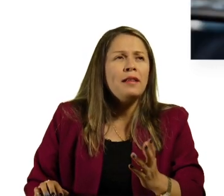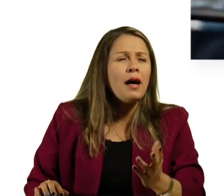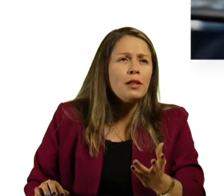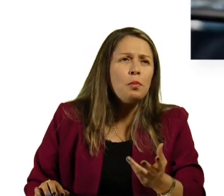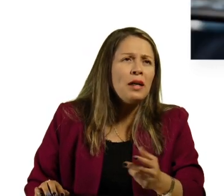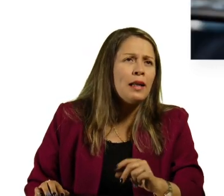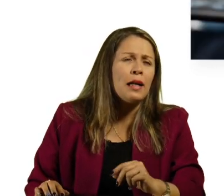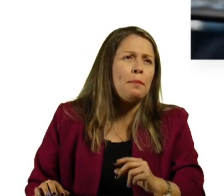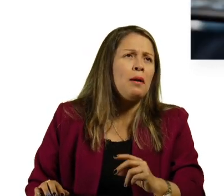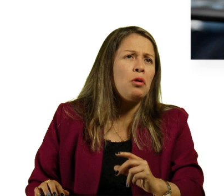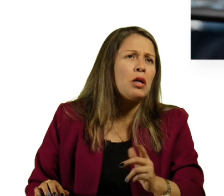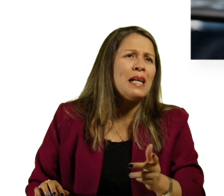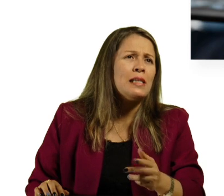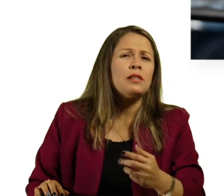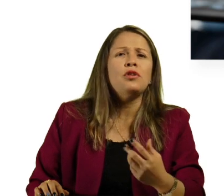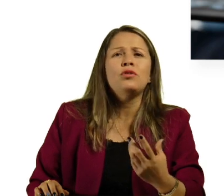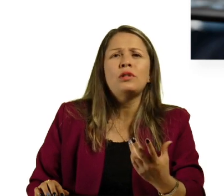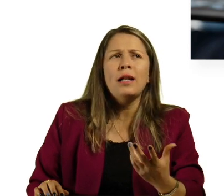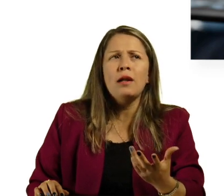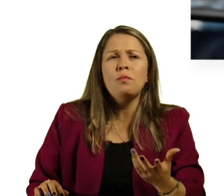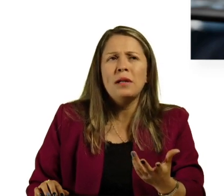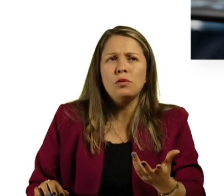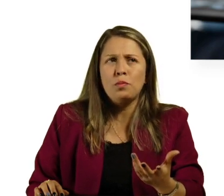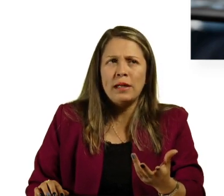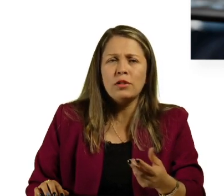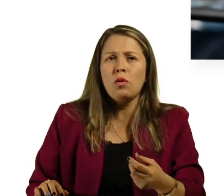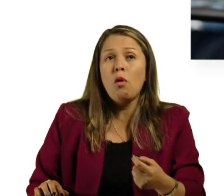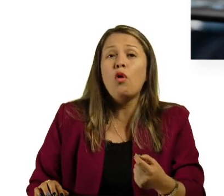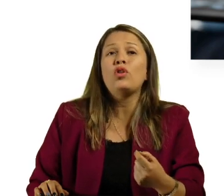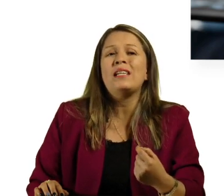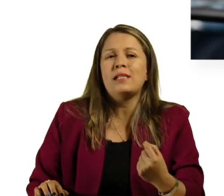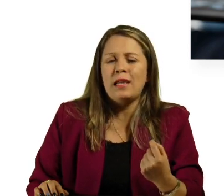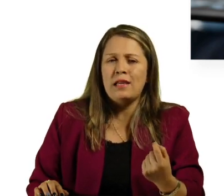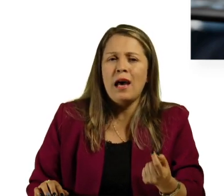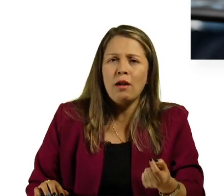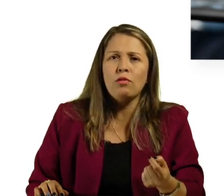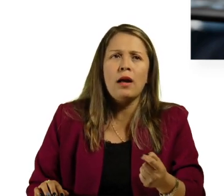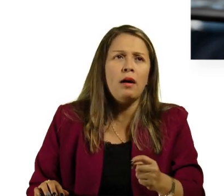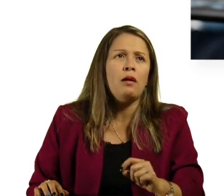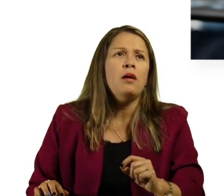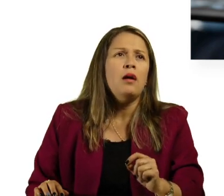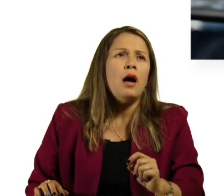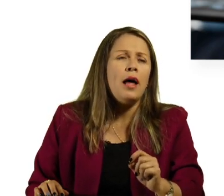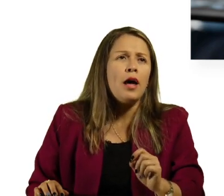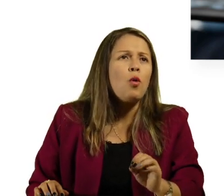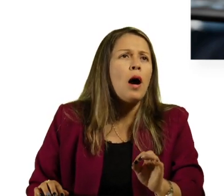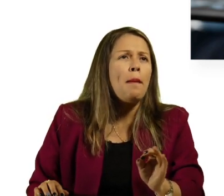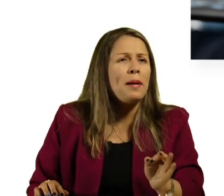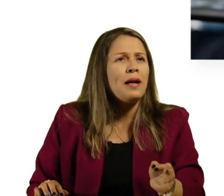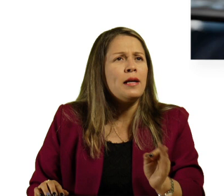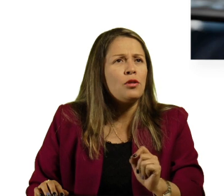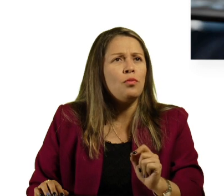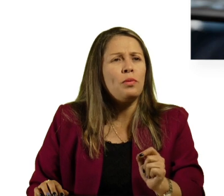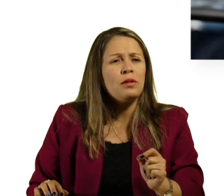¿Qué ventajas puede tener para una organización tener un presupuesto o diseñar una